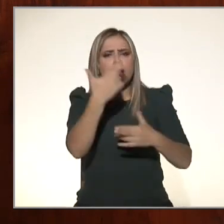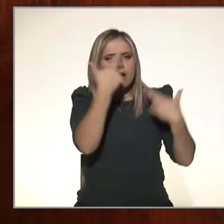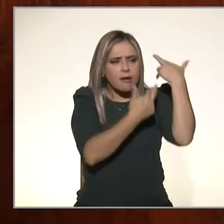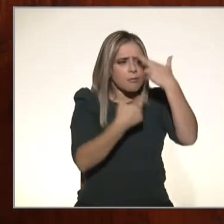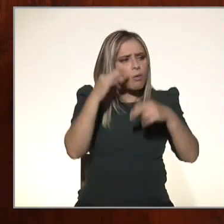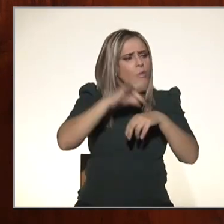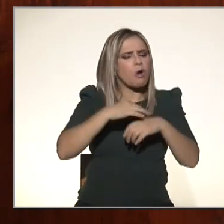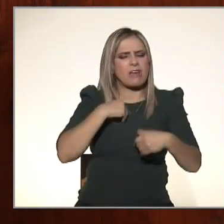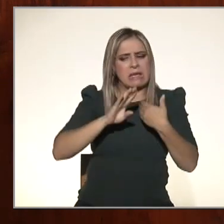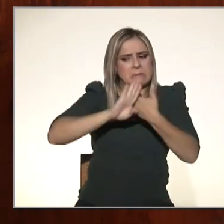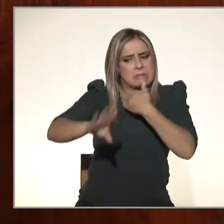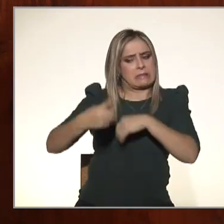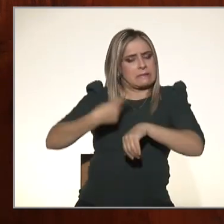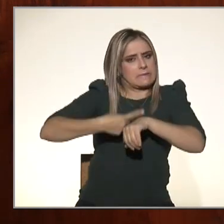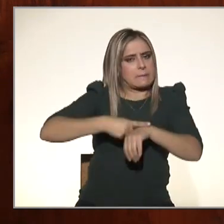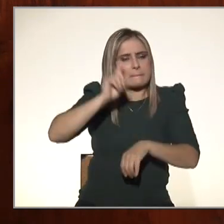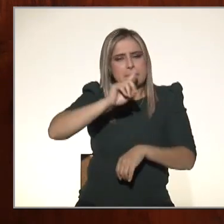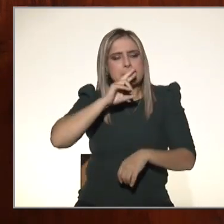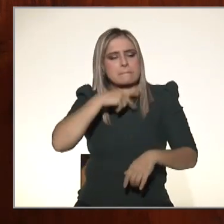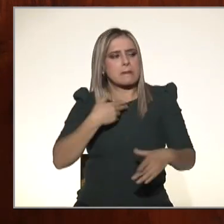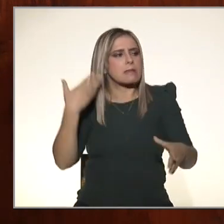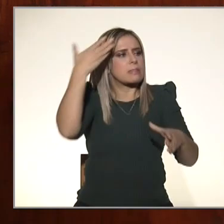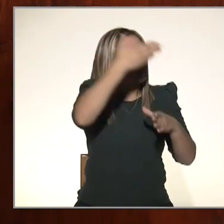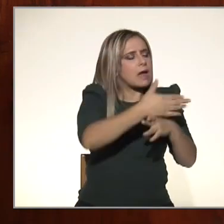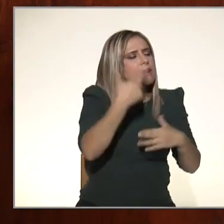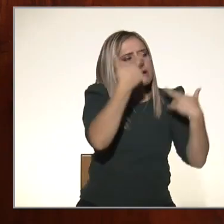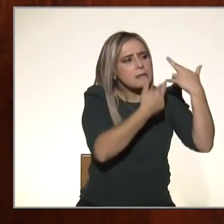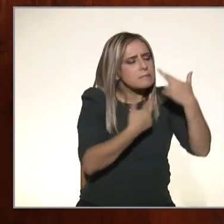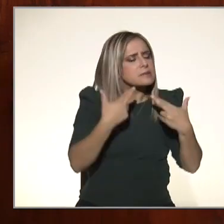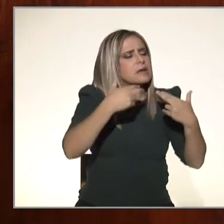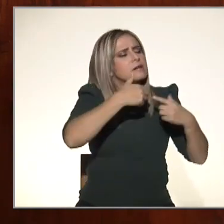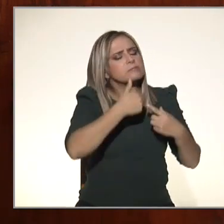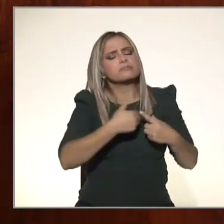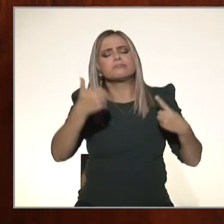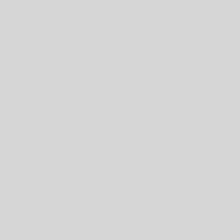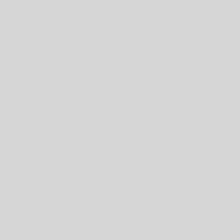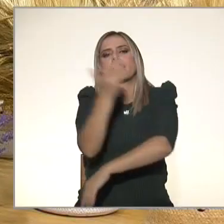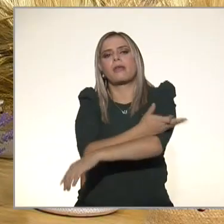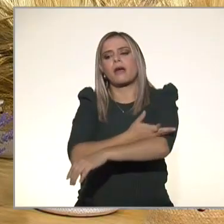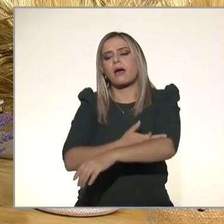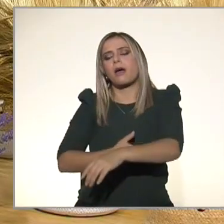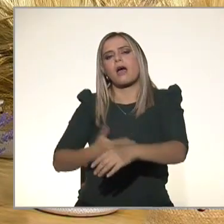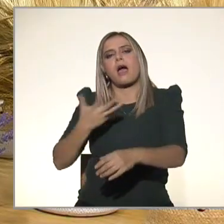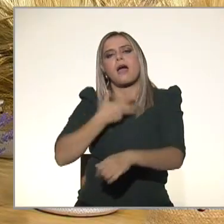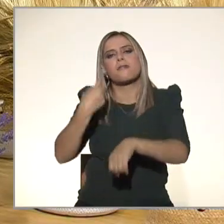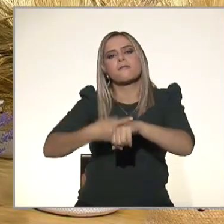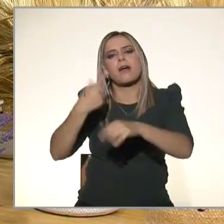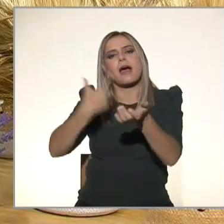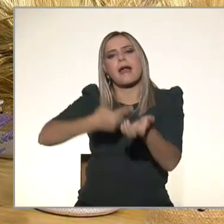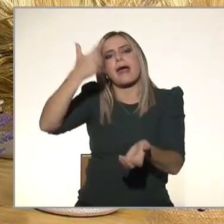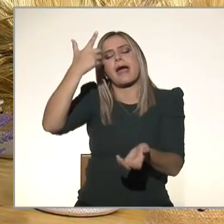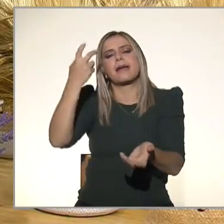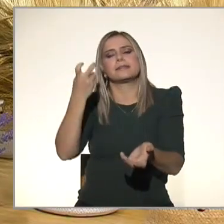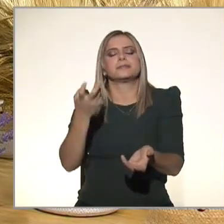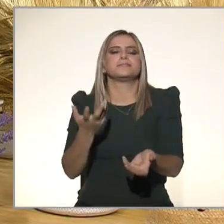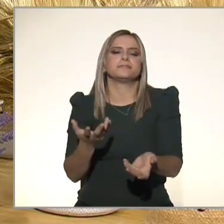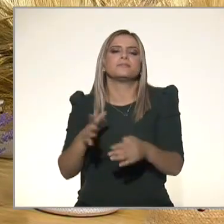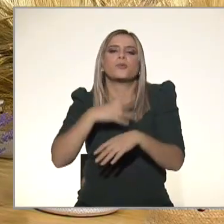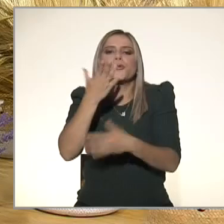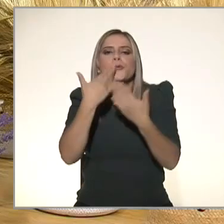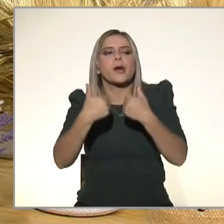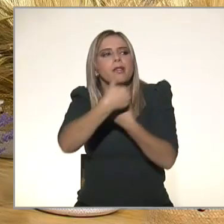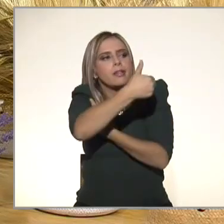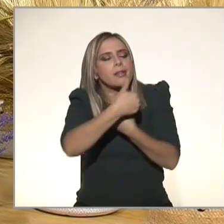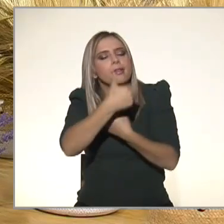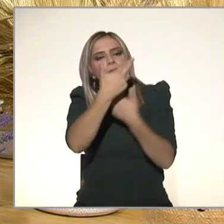están detectando que están presentando problemas con su sexualidad, con su ámbito reproductivo. Algo fundamental es que